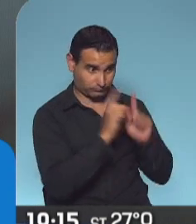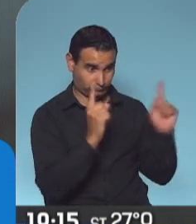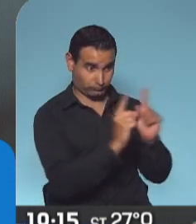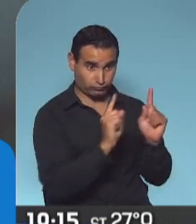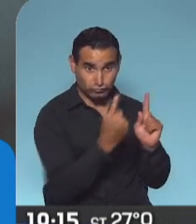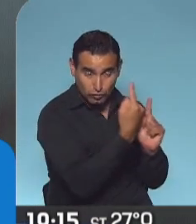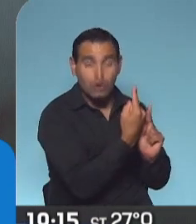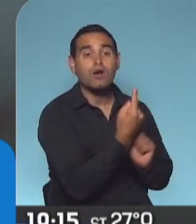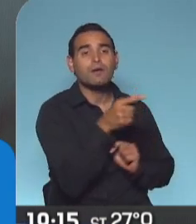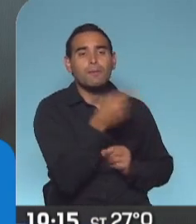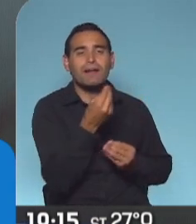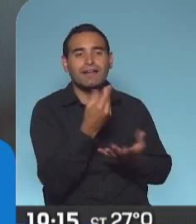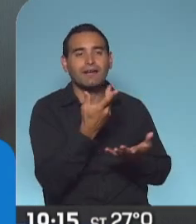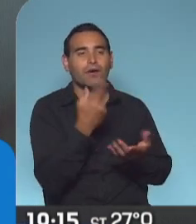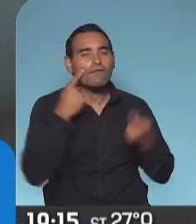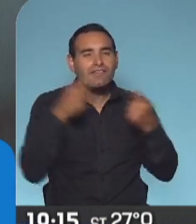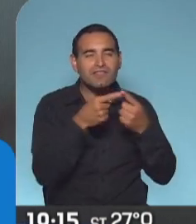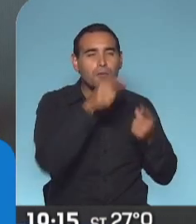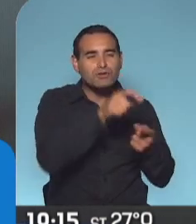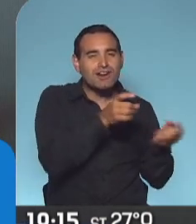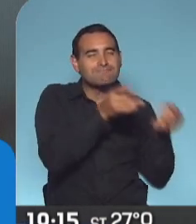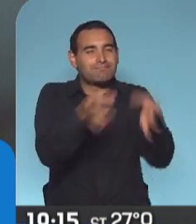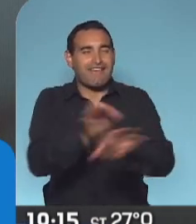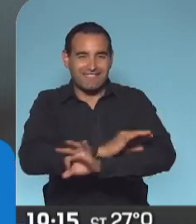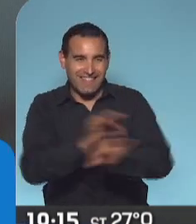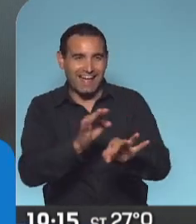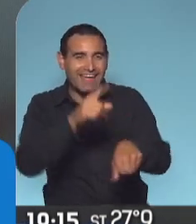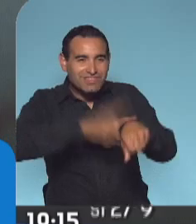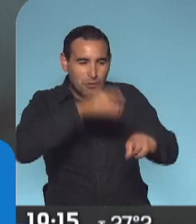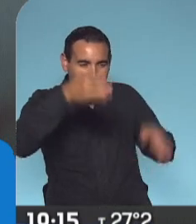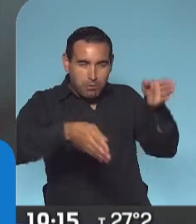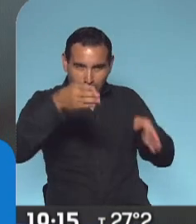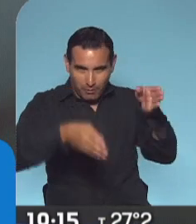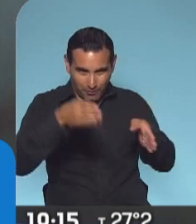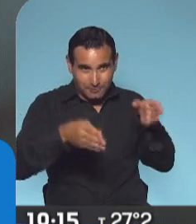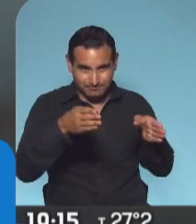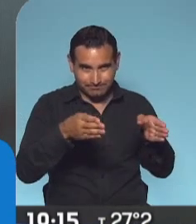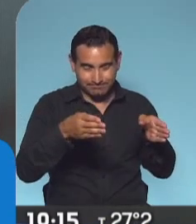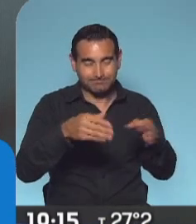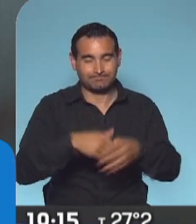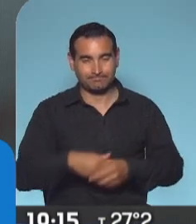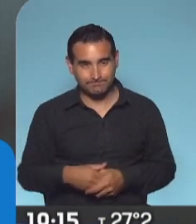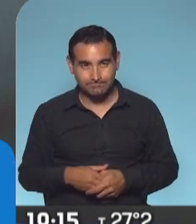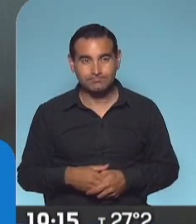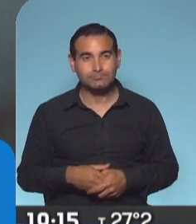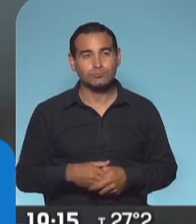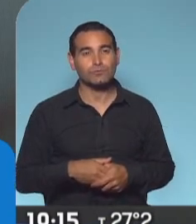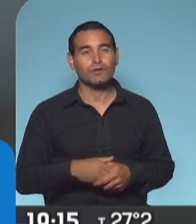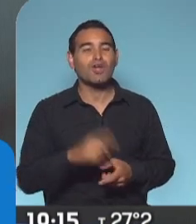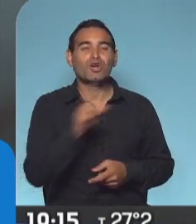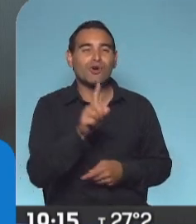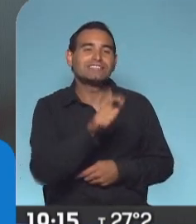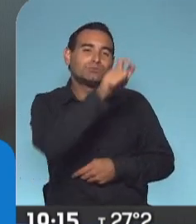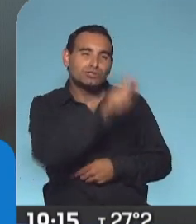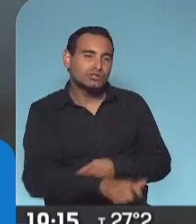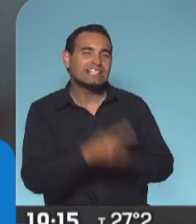que el paciente no transmita la enfermedad en este periodo de contención que estamos en Argentina. No es porque el paciente